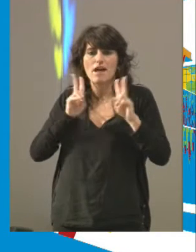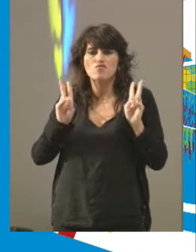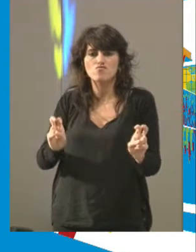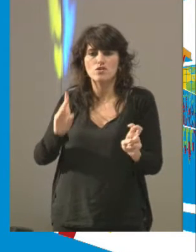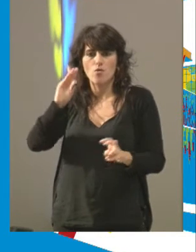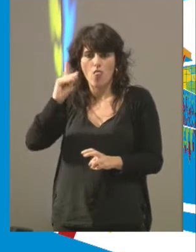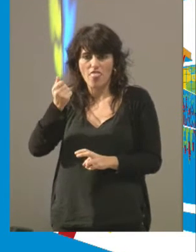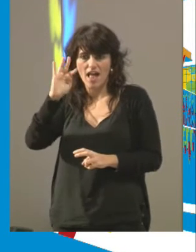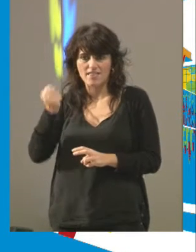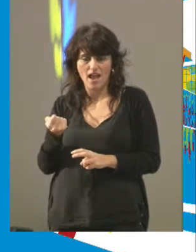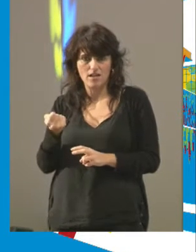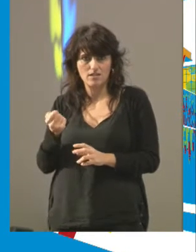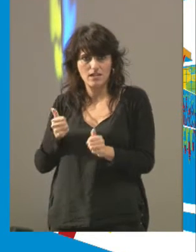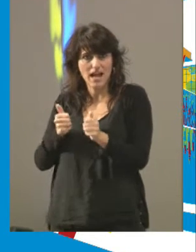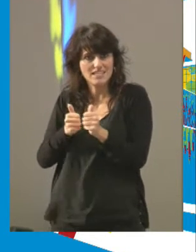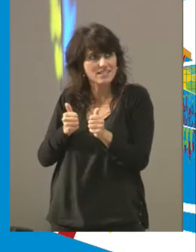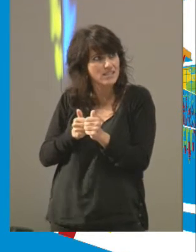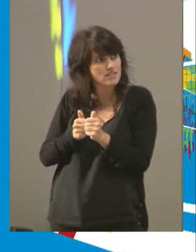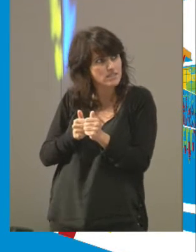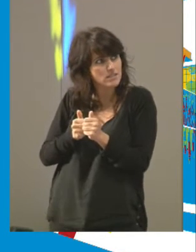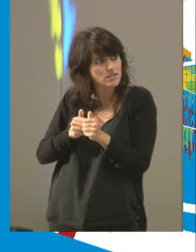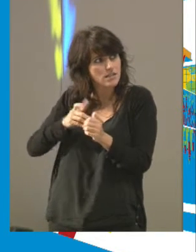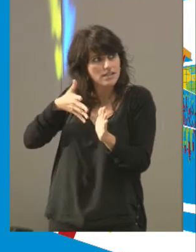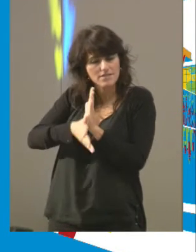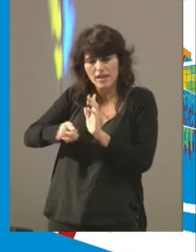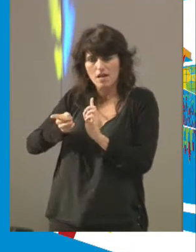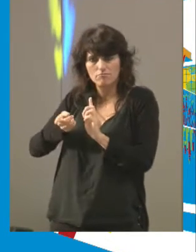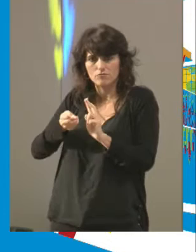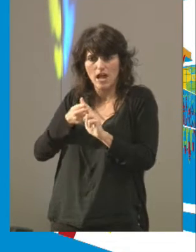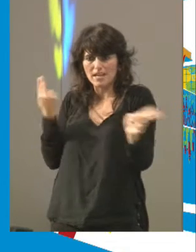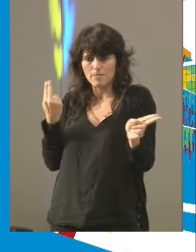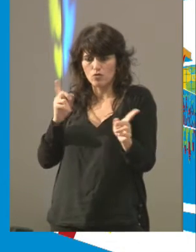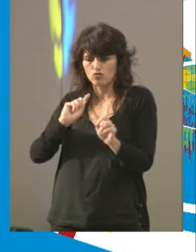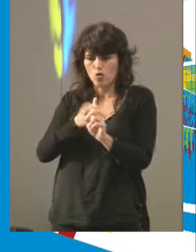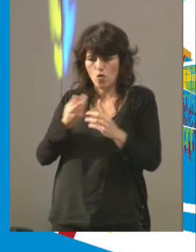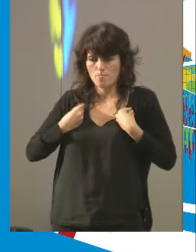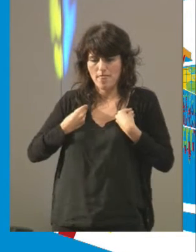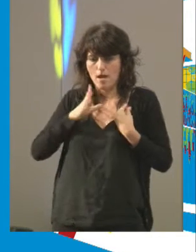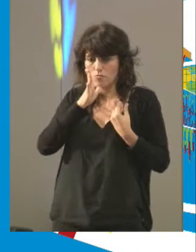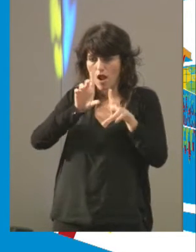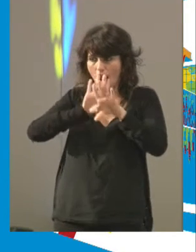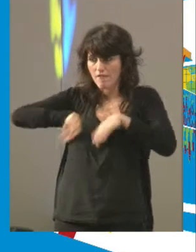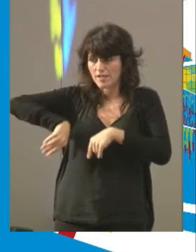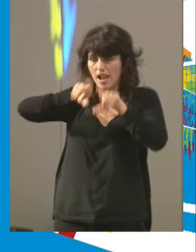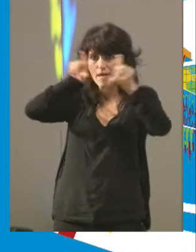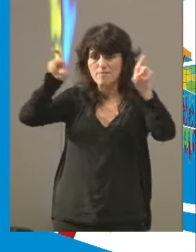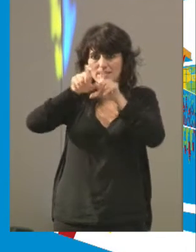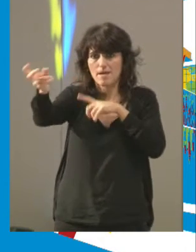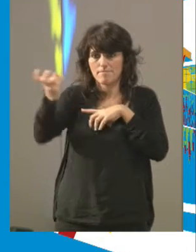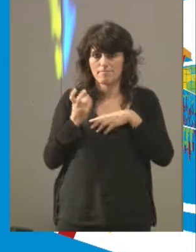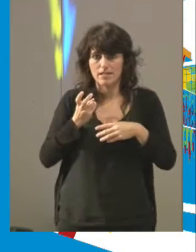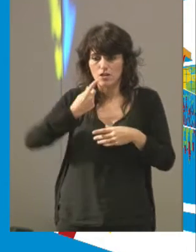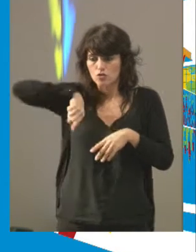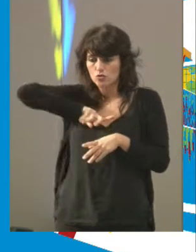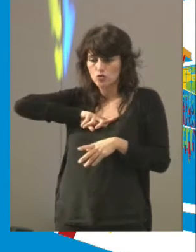Service, intentar poder prototipar rápidamente soluciones de Big Data. Porque al final te viene una empresa y al final nosotros